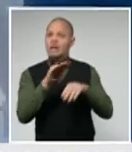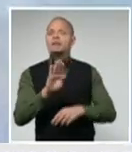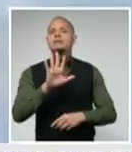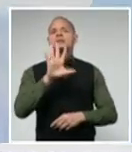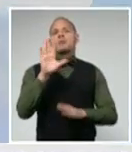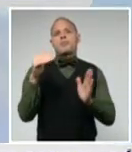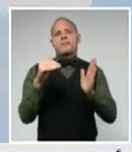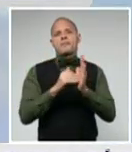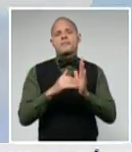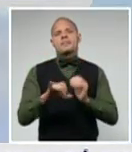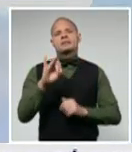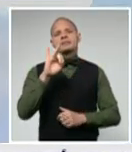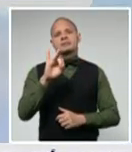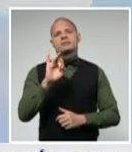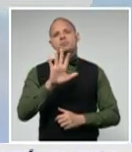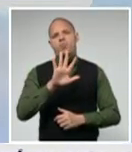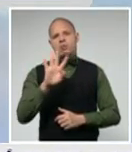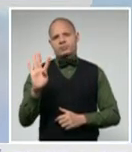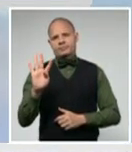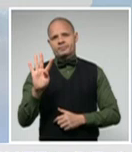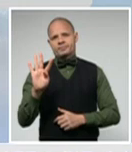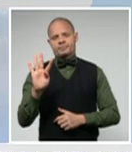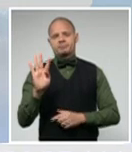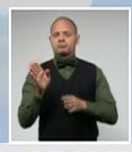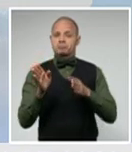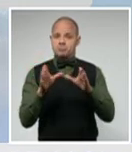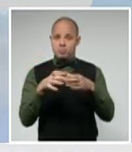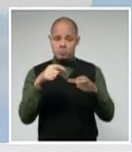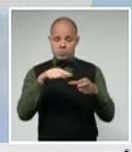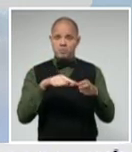5.754 pacientes, en vigilancia